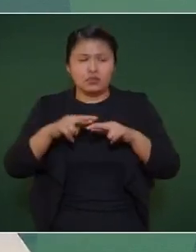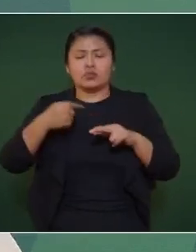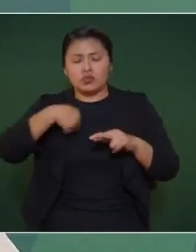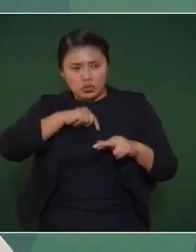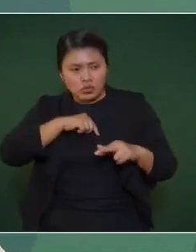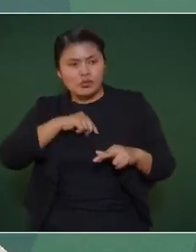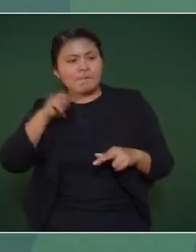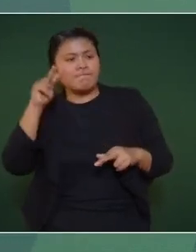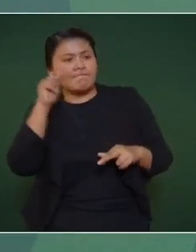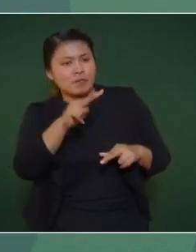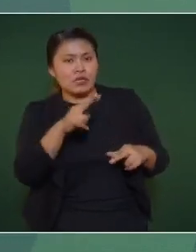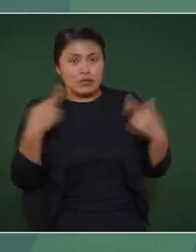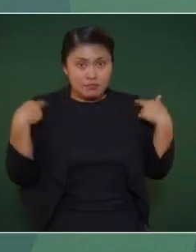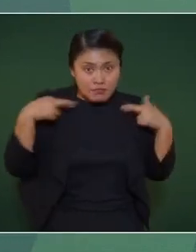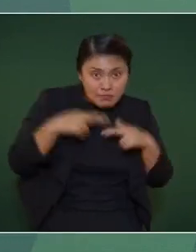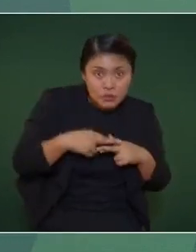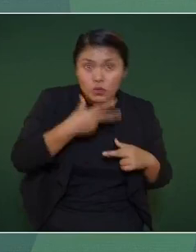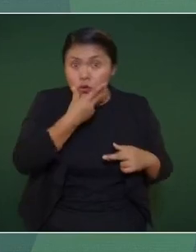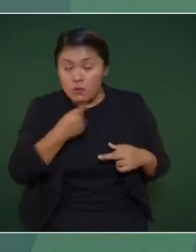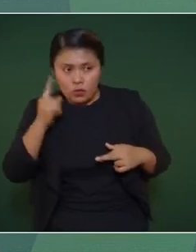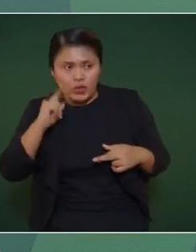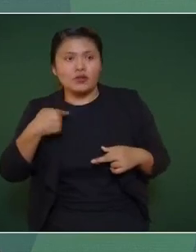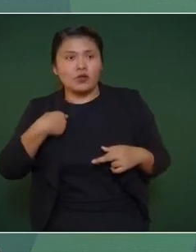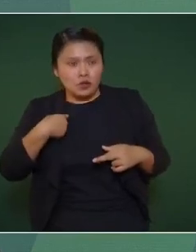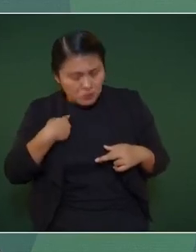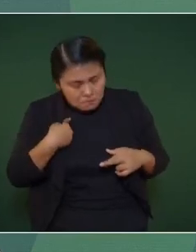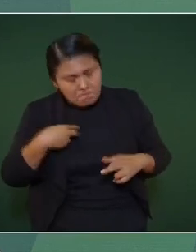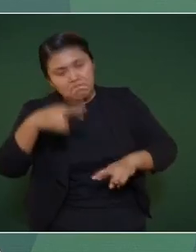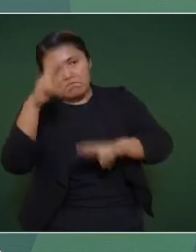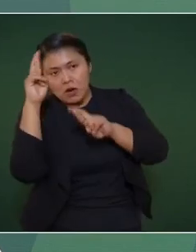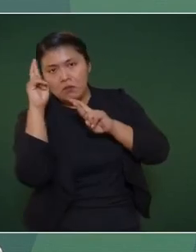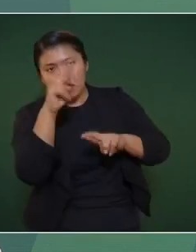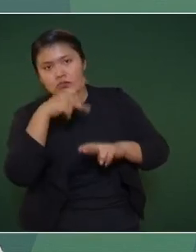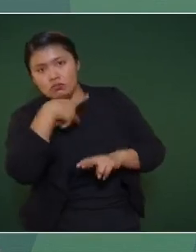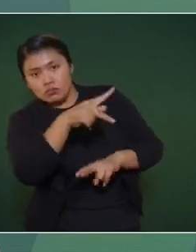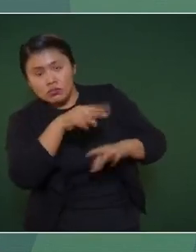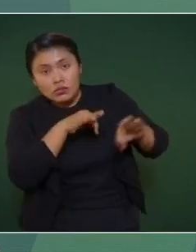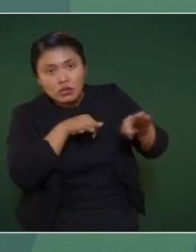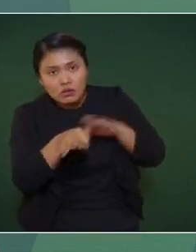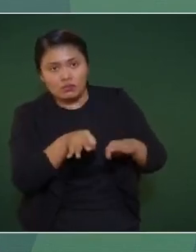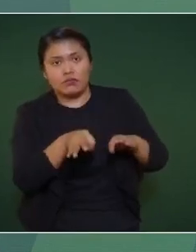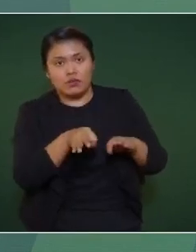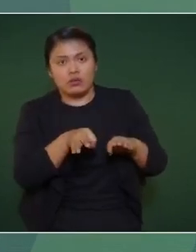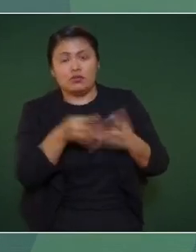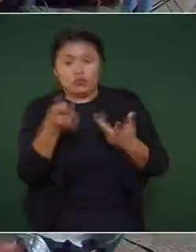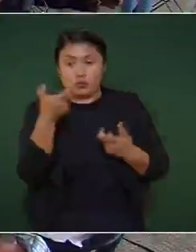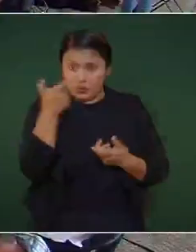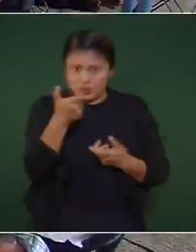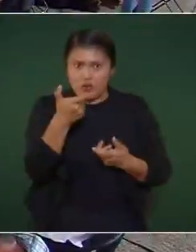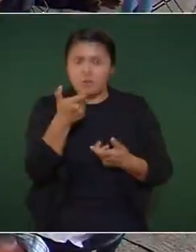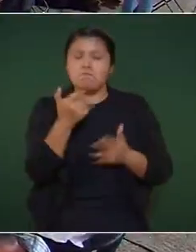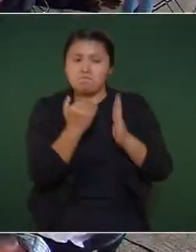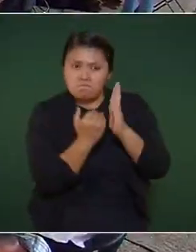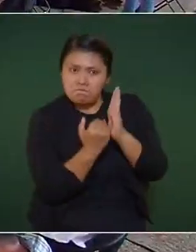reconocemos el trabajo de nuestras maestras, de nuestros maestros, les hemos mejorado sus ingresos